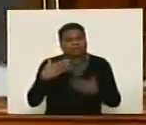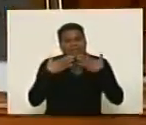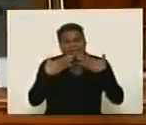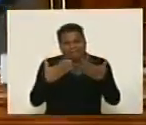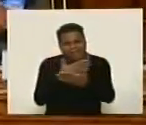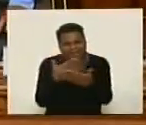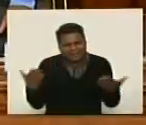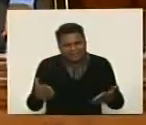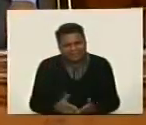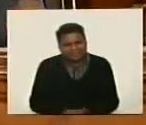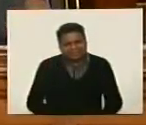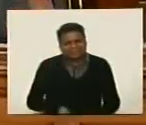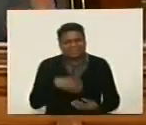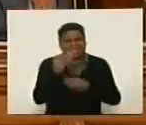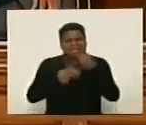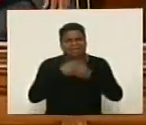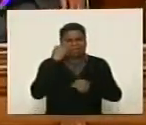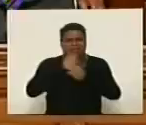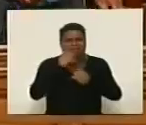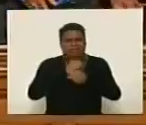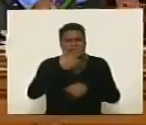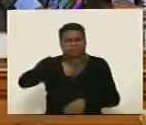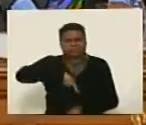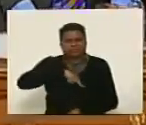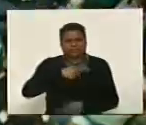gracias, y cumpliremos la tarea que se nos está encomendando.